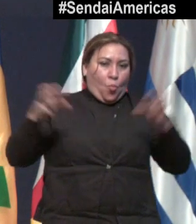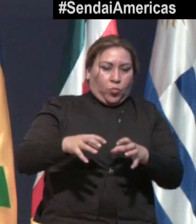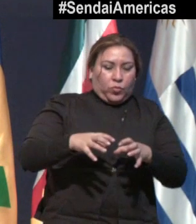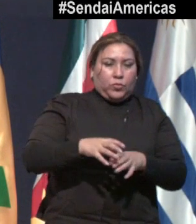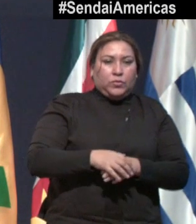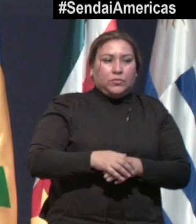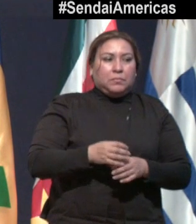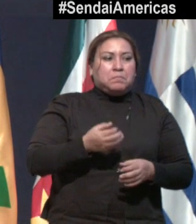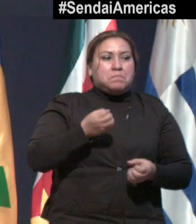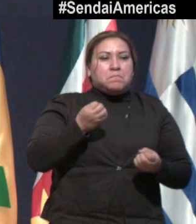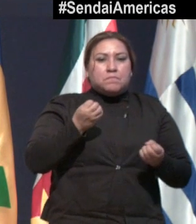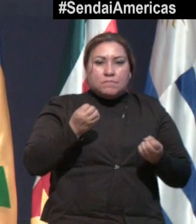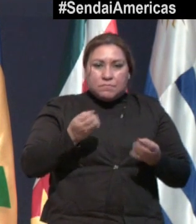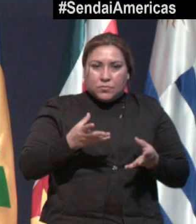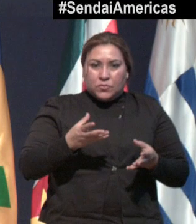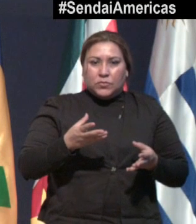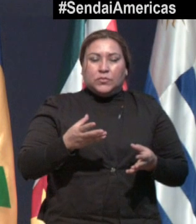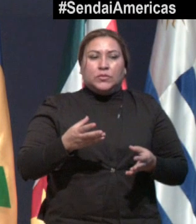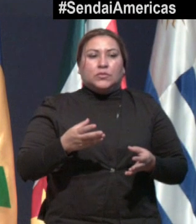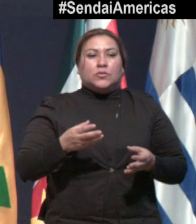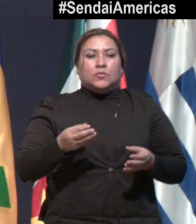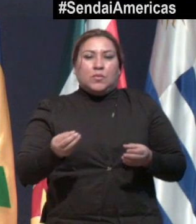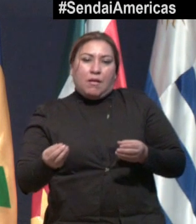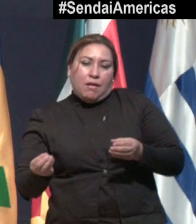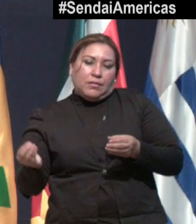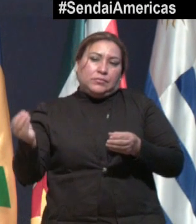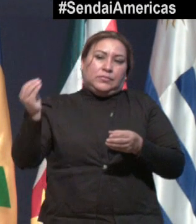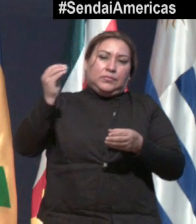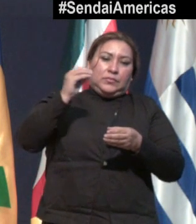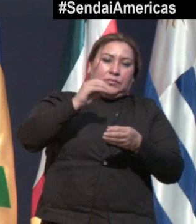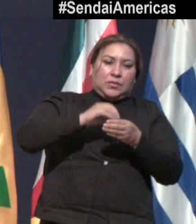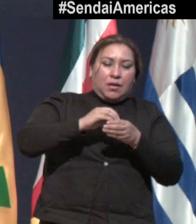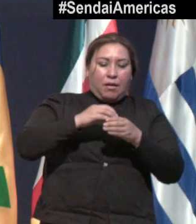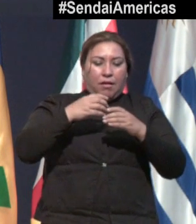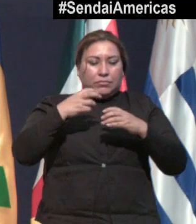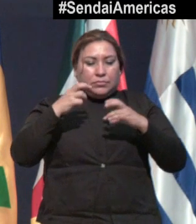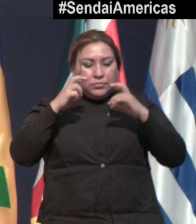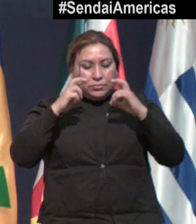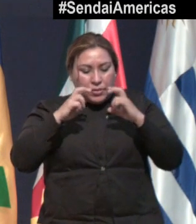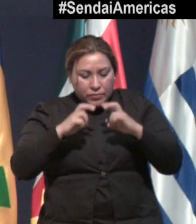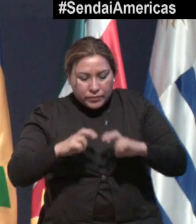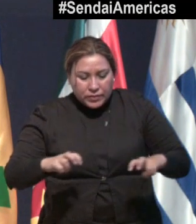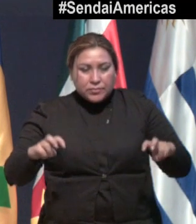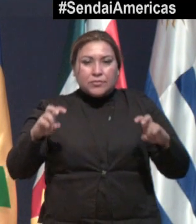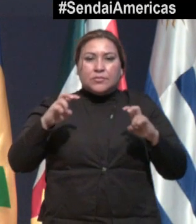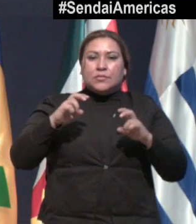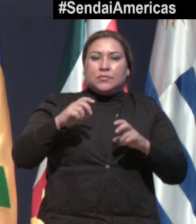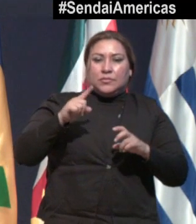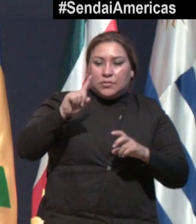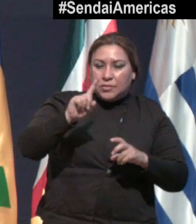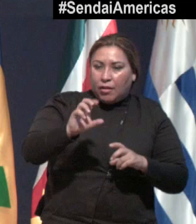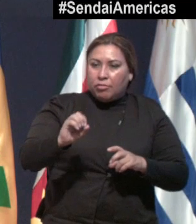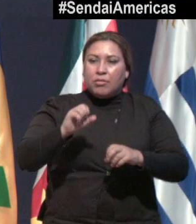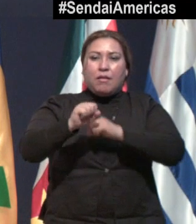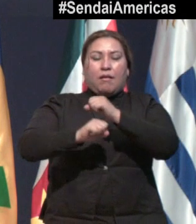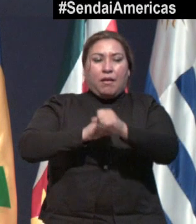Entonces, para complementar lo que realmente es nuestro análisis de las piedras históricas de esos 10 años,